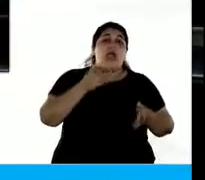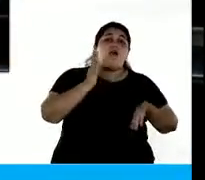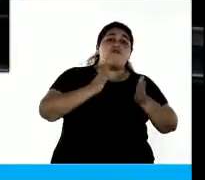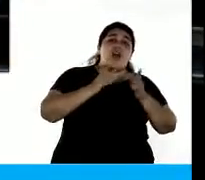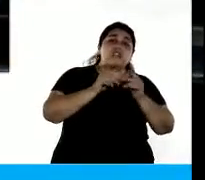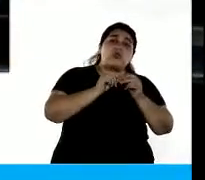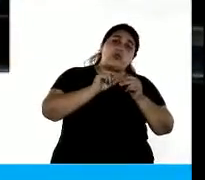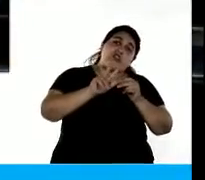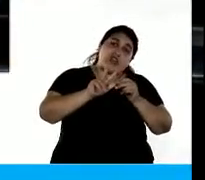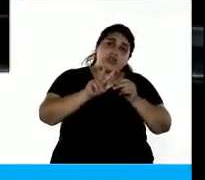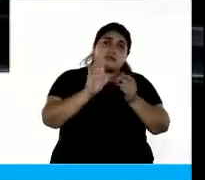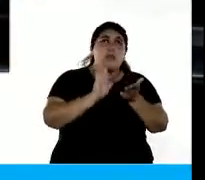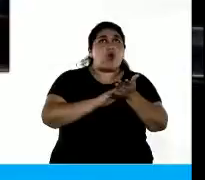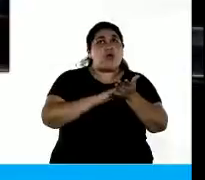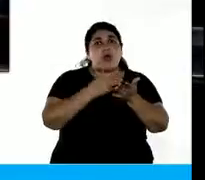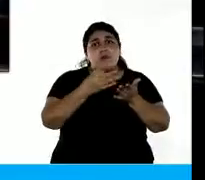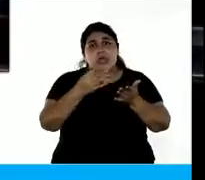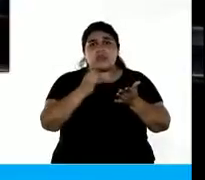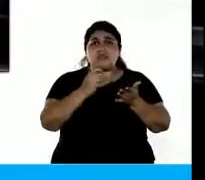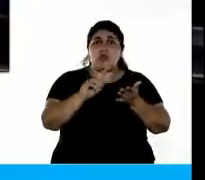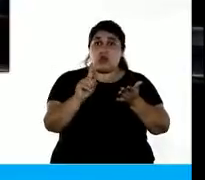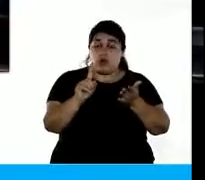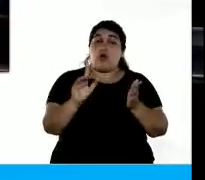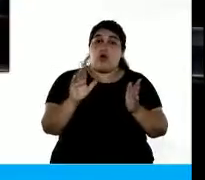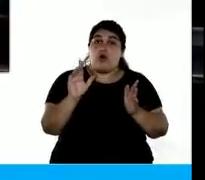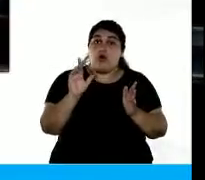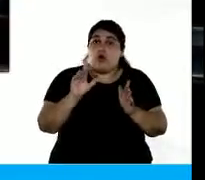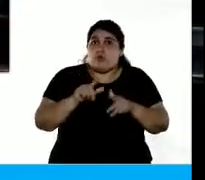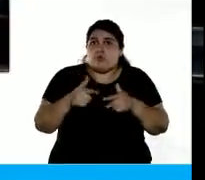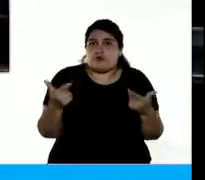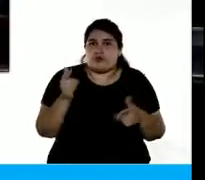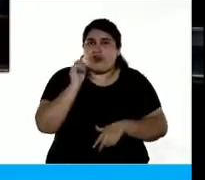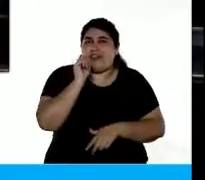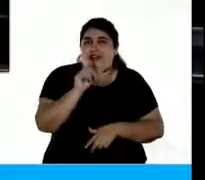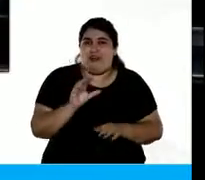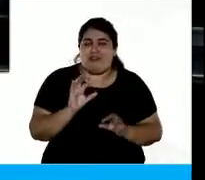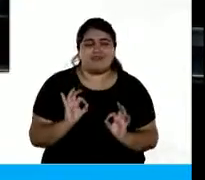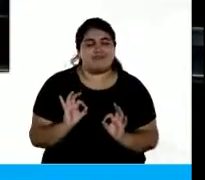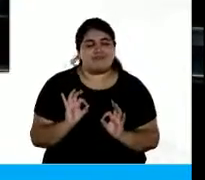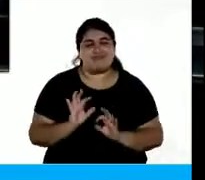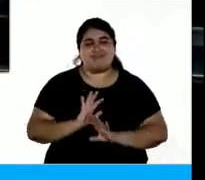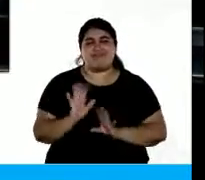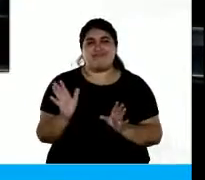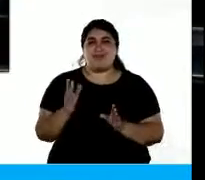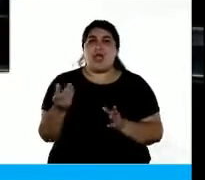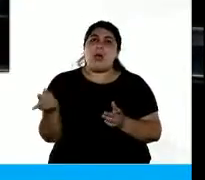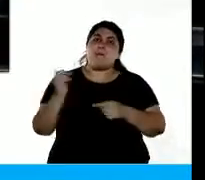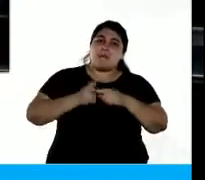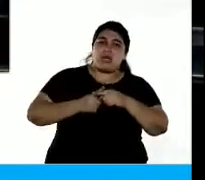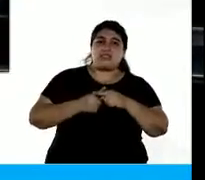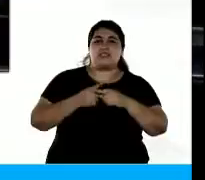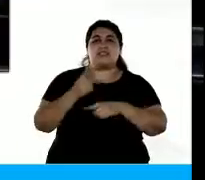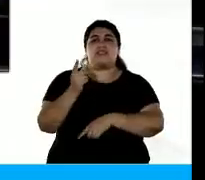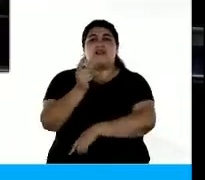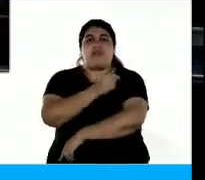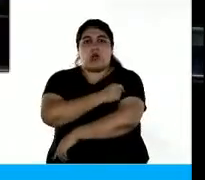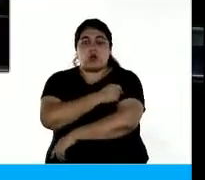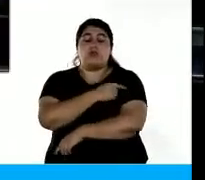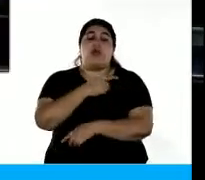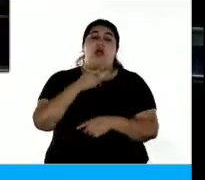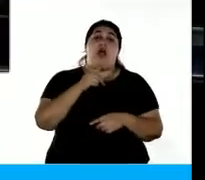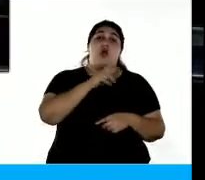exitosa o no y por suerte lo fue y por suerte incorporamos otras vacunas además de la russa